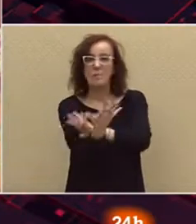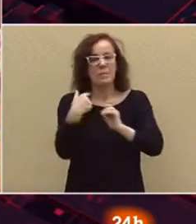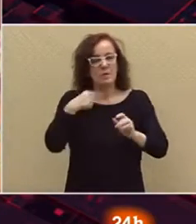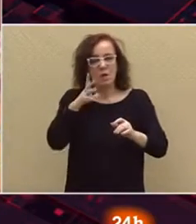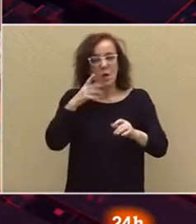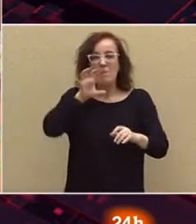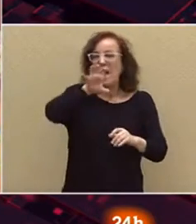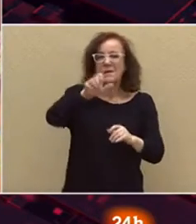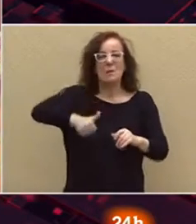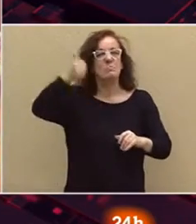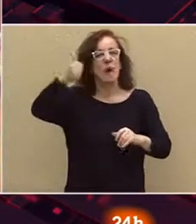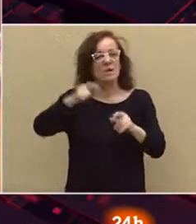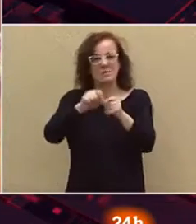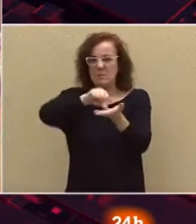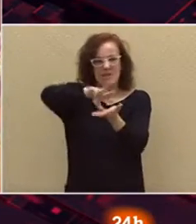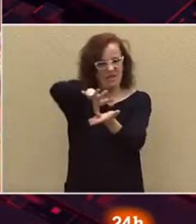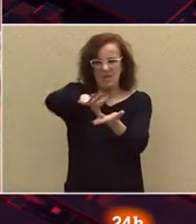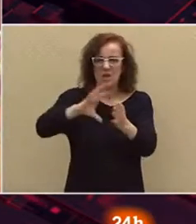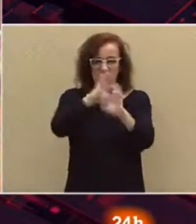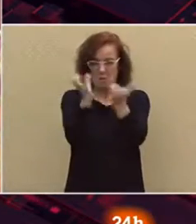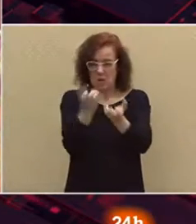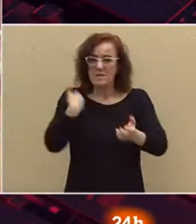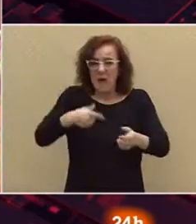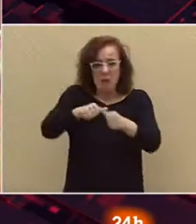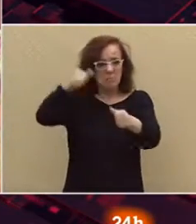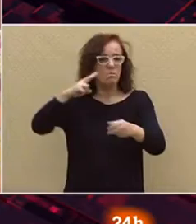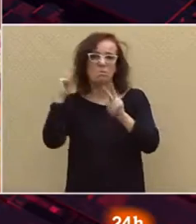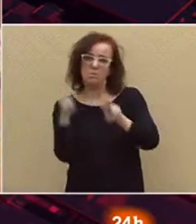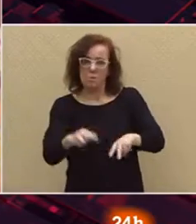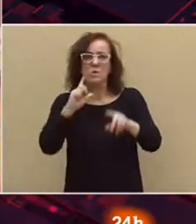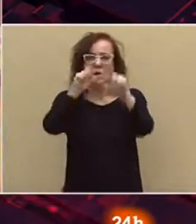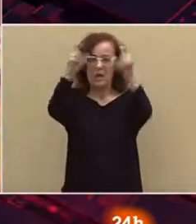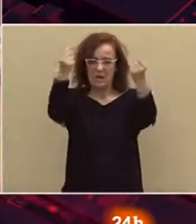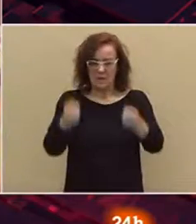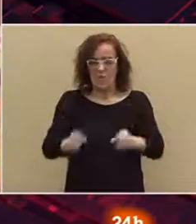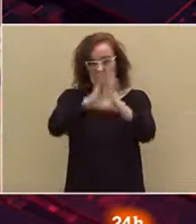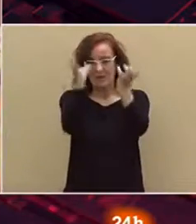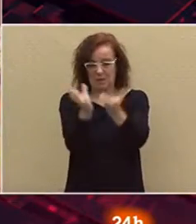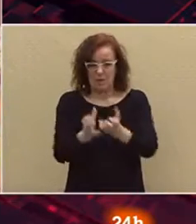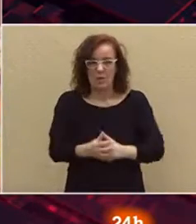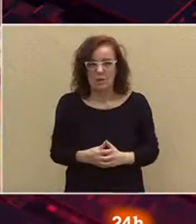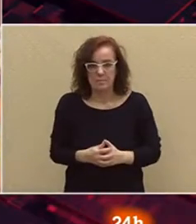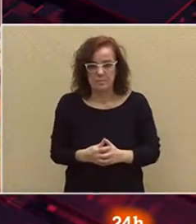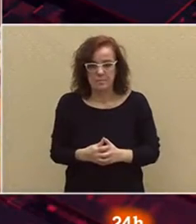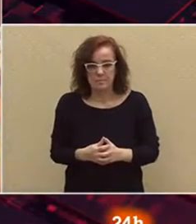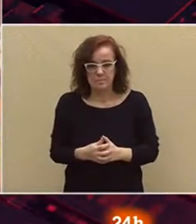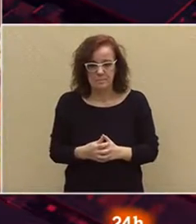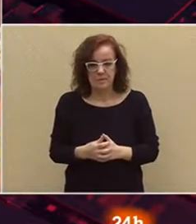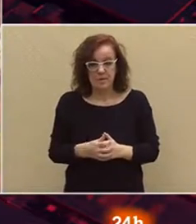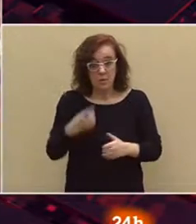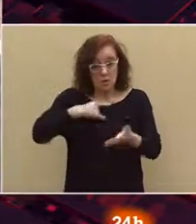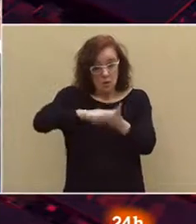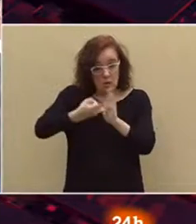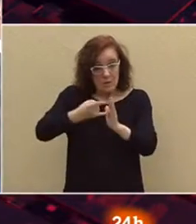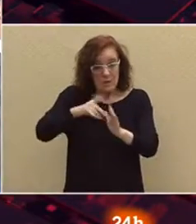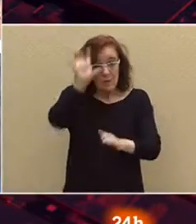más descentralizados del mundo, como vienen reconociendo las instituciones internacionales. Nuestro sistema autonómico ha